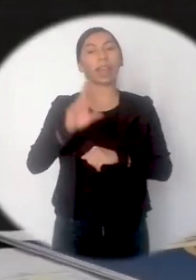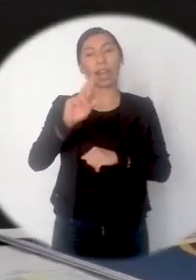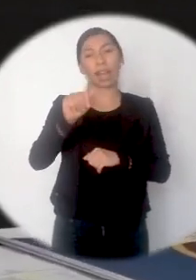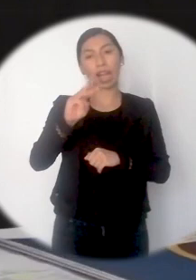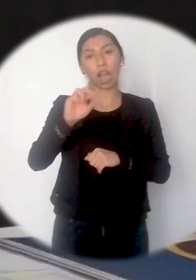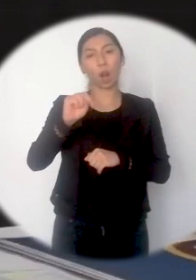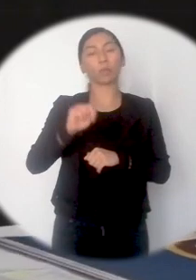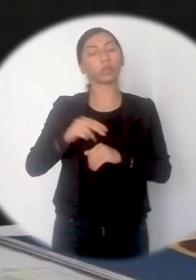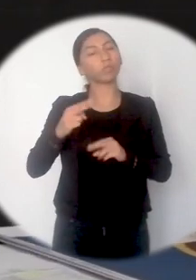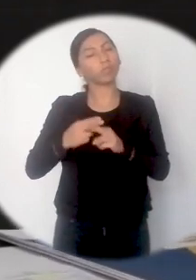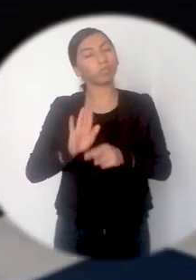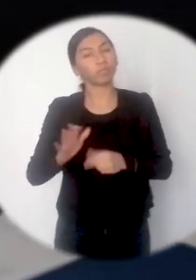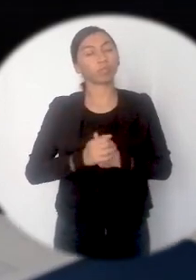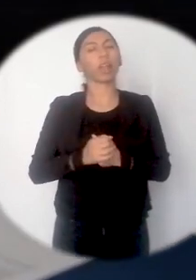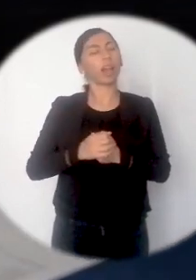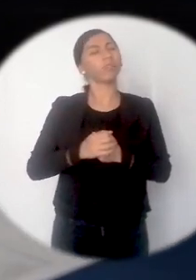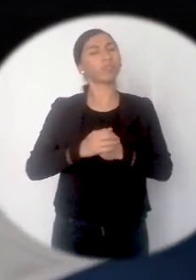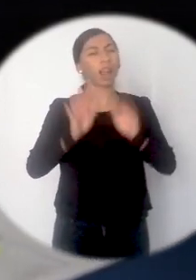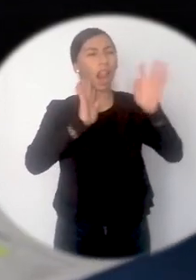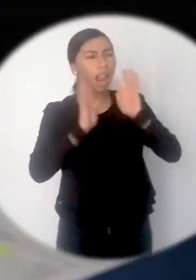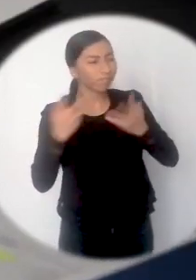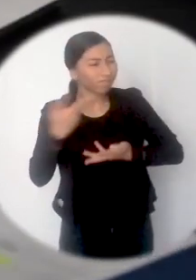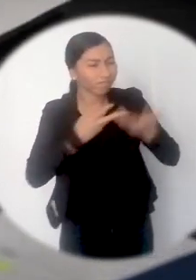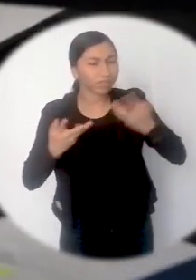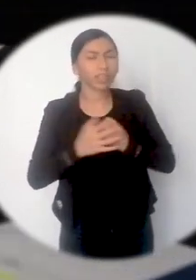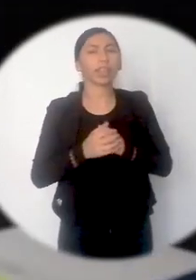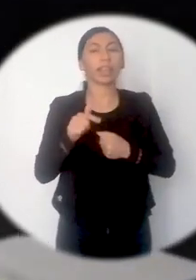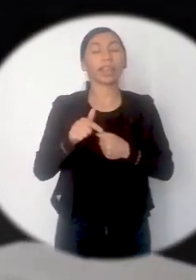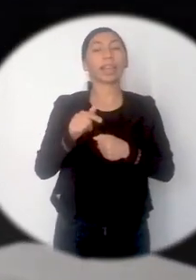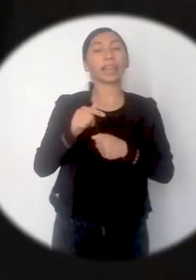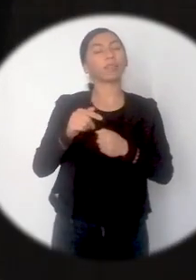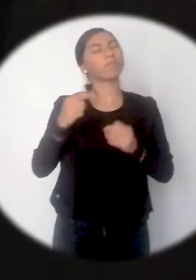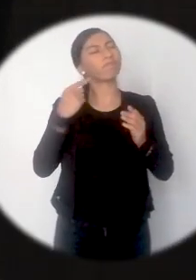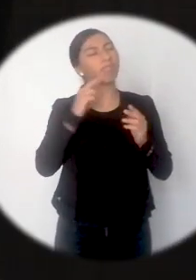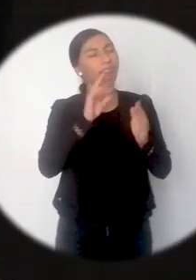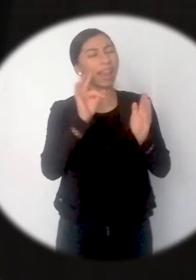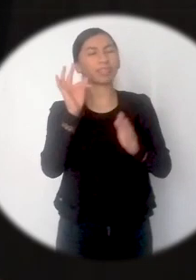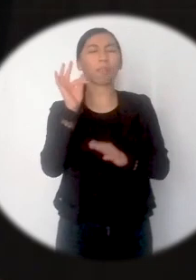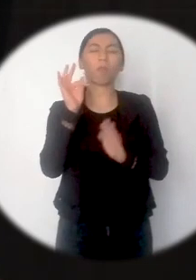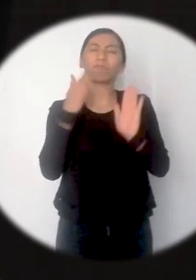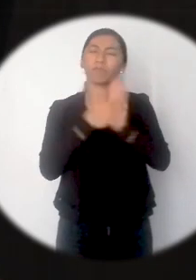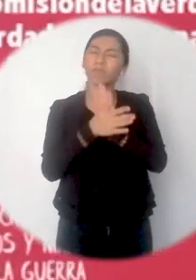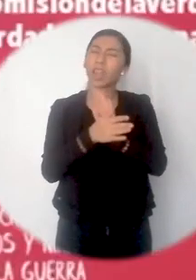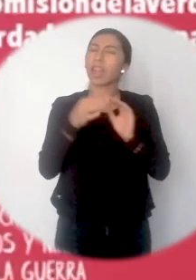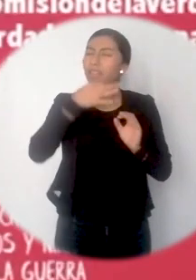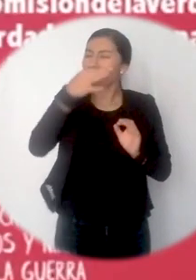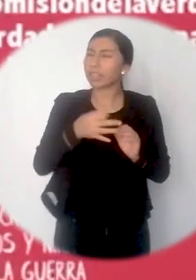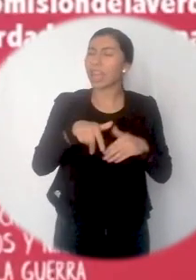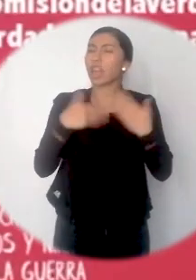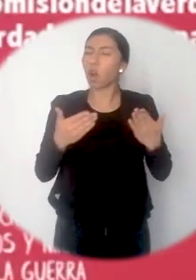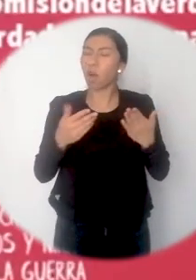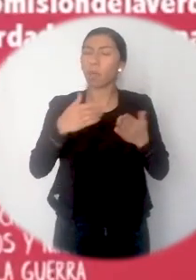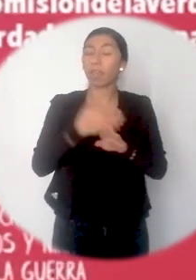las Víctimas, Ramón Rodríguez Andrade, durante un conversatorio ante la Comisión de la Verdad, aseguró que se tienen los testimonios de primera mano y las evidencias a